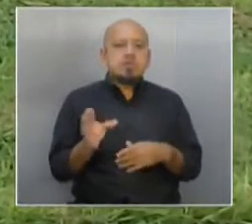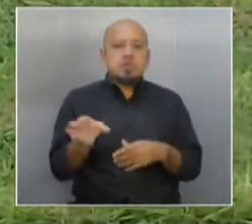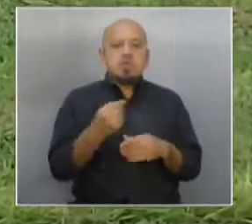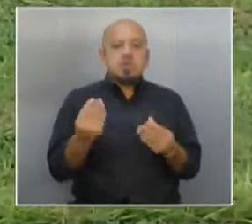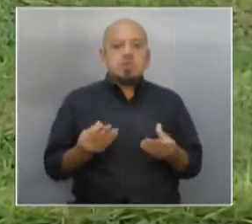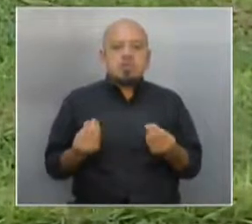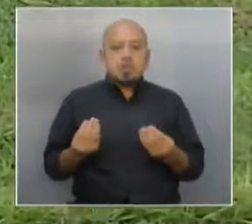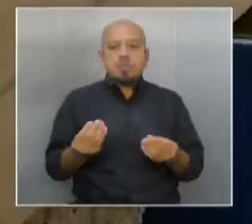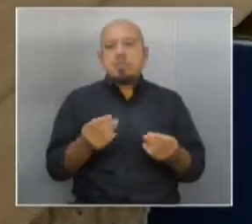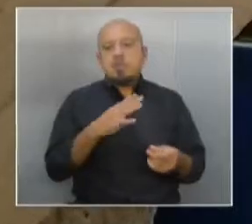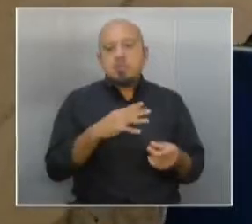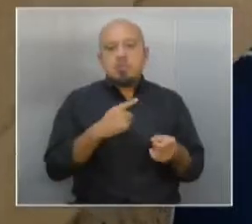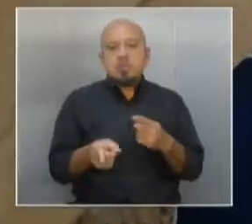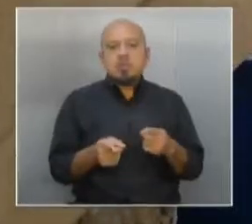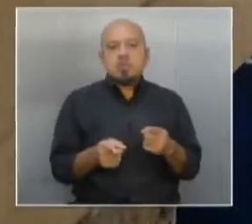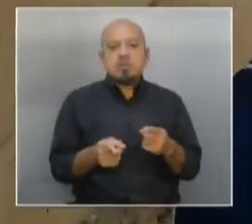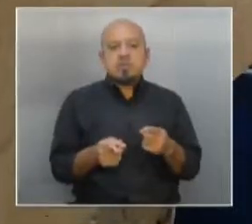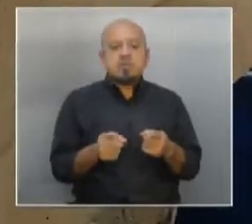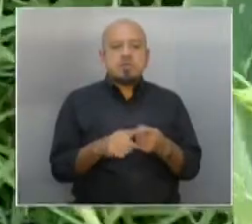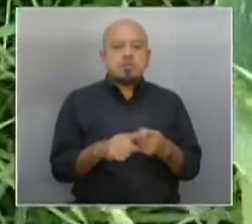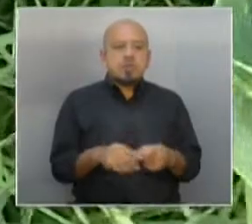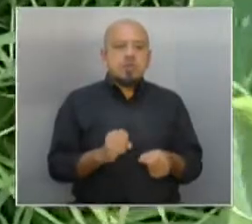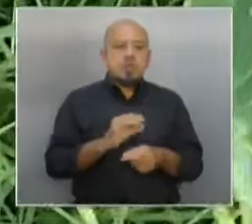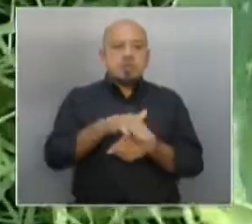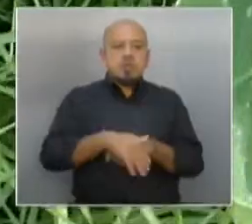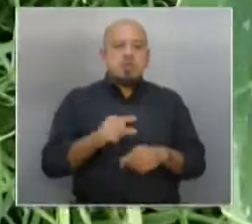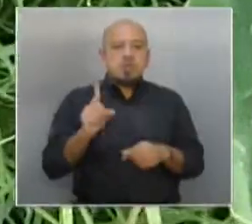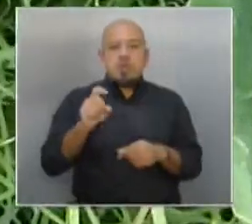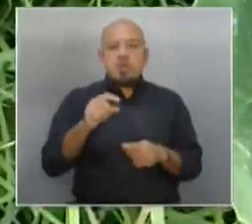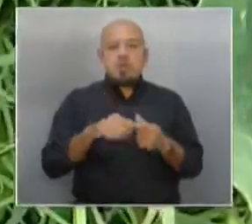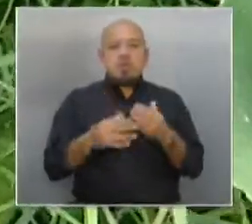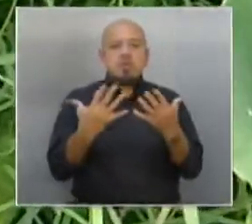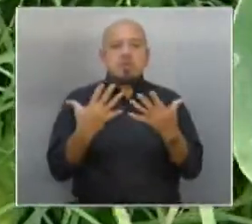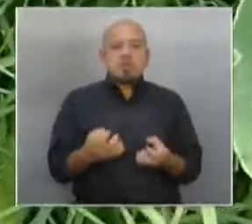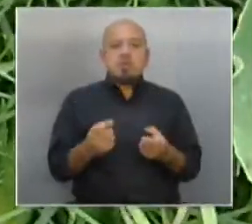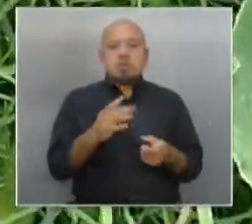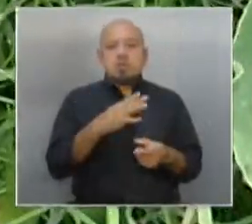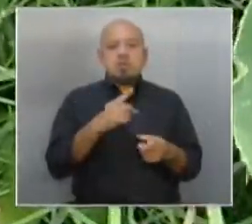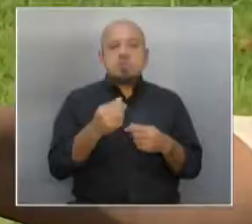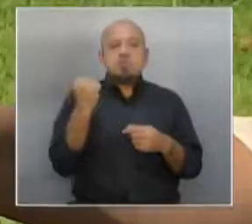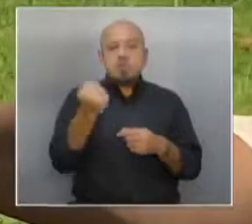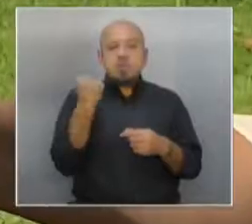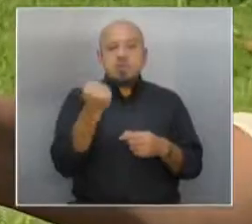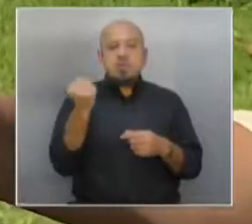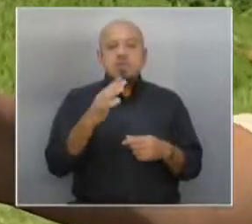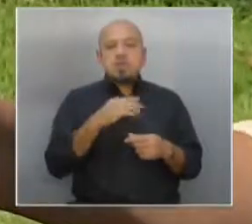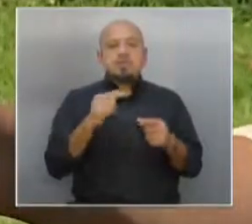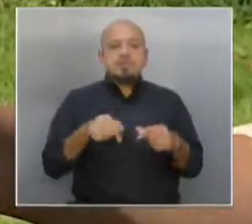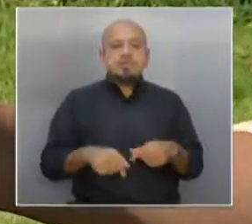plantas tuvieran su riego. Bueno, el tema de la seca es muy importante, que haya un apoyo. Este